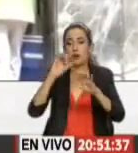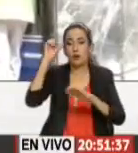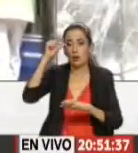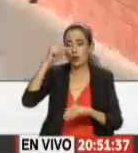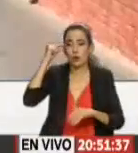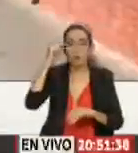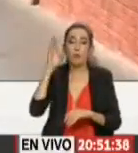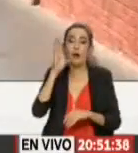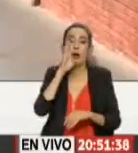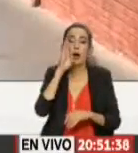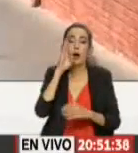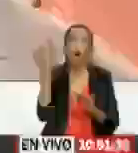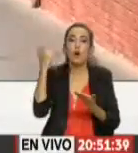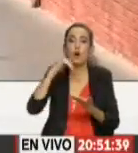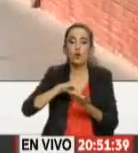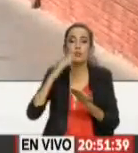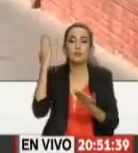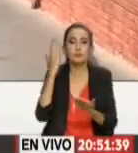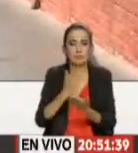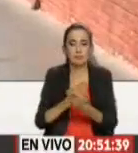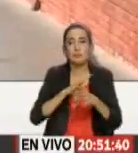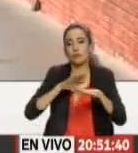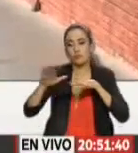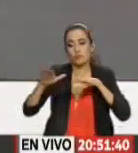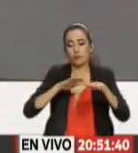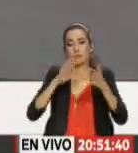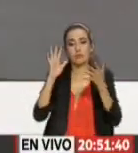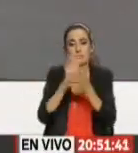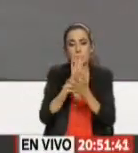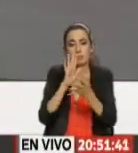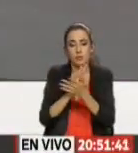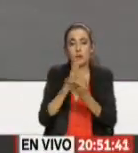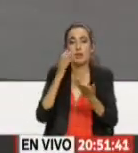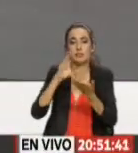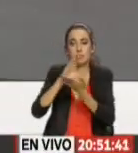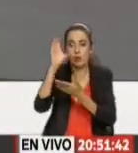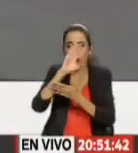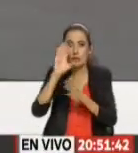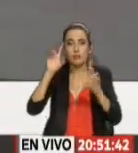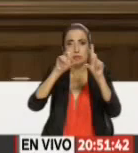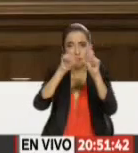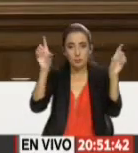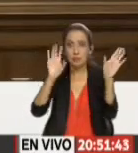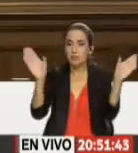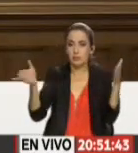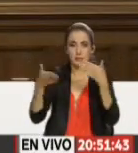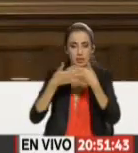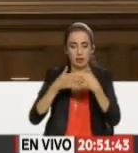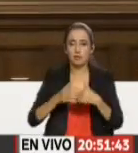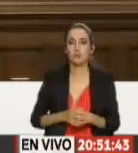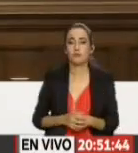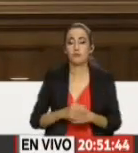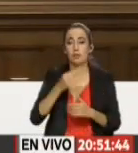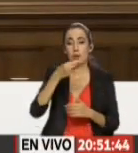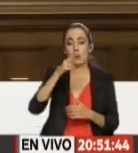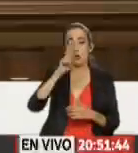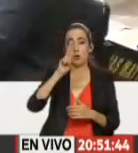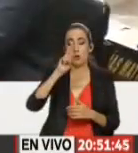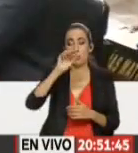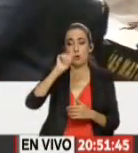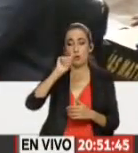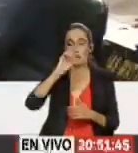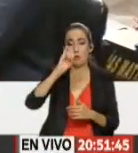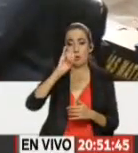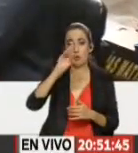la suspensión de actividades en centros de trabajo y escuelas. De su parte, Juan Guaidó, reconocido como presidente encargado de Venezuela por más de